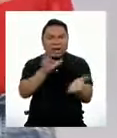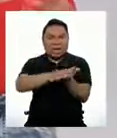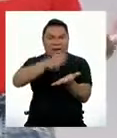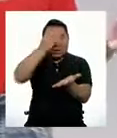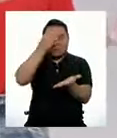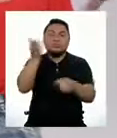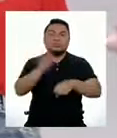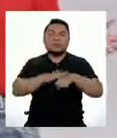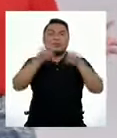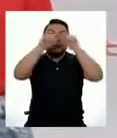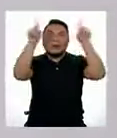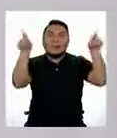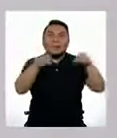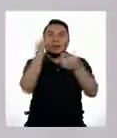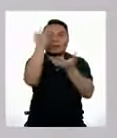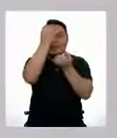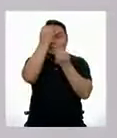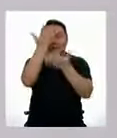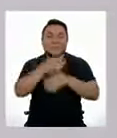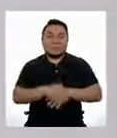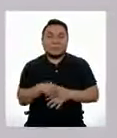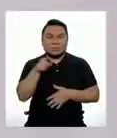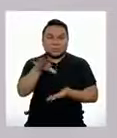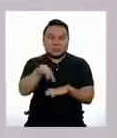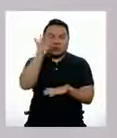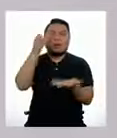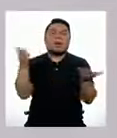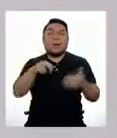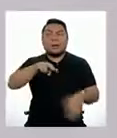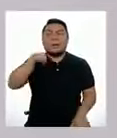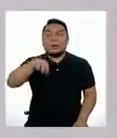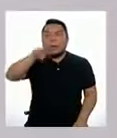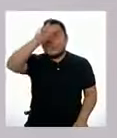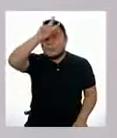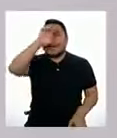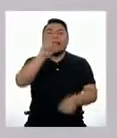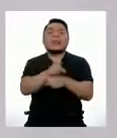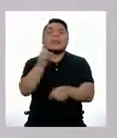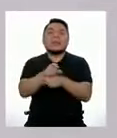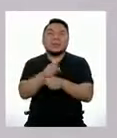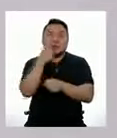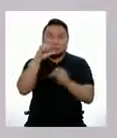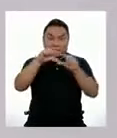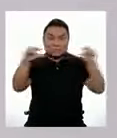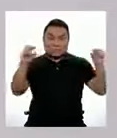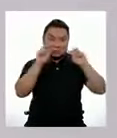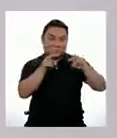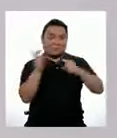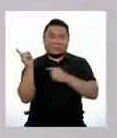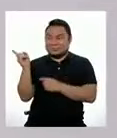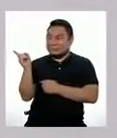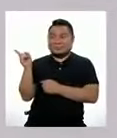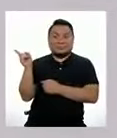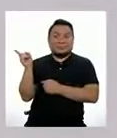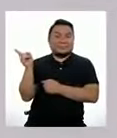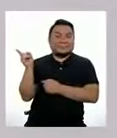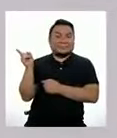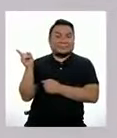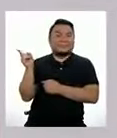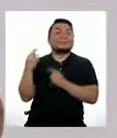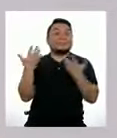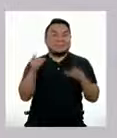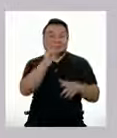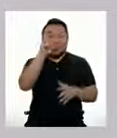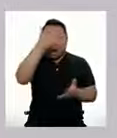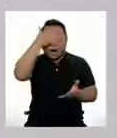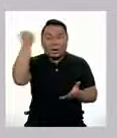aprendiendo sobre los gráficos estadísticos. Los pueden encontrar en Perú Educa, en el enlace que les mostraremos aquí. No te